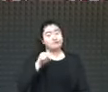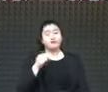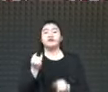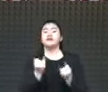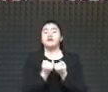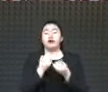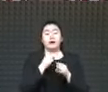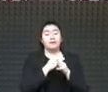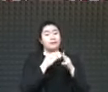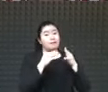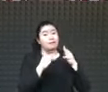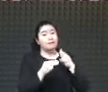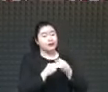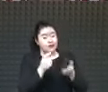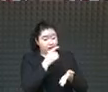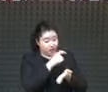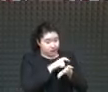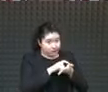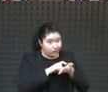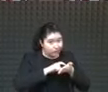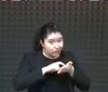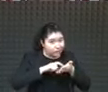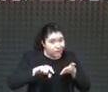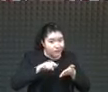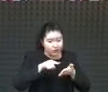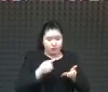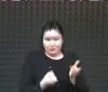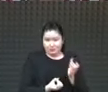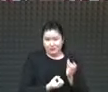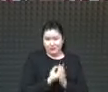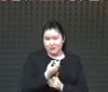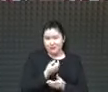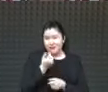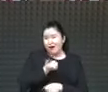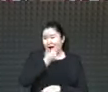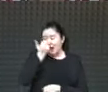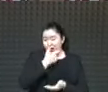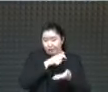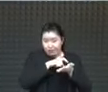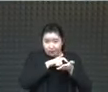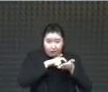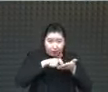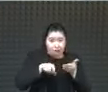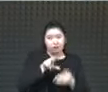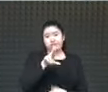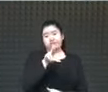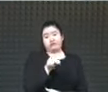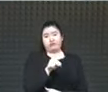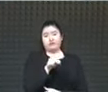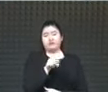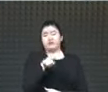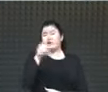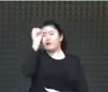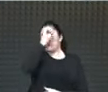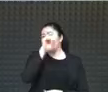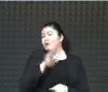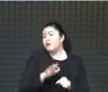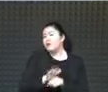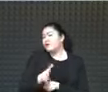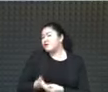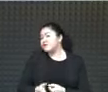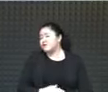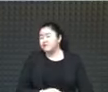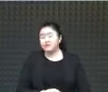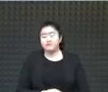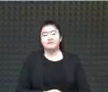materiales de trabajo para los niños nuevos. ¿Qué opinión le merece al respecto? Pues me parece bien, como lo hemos